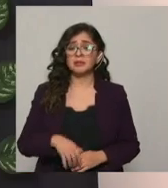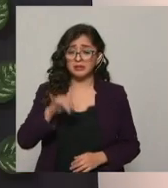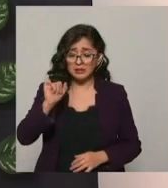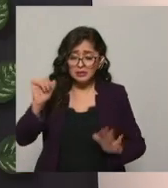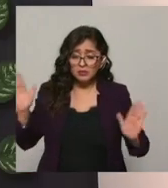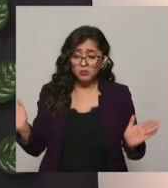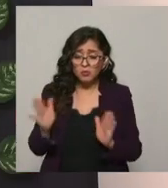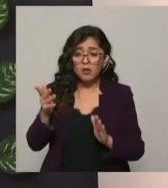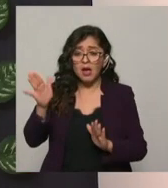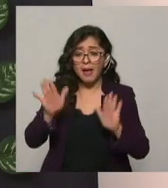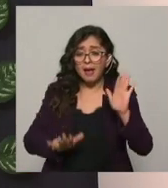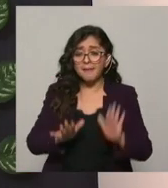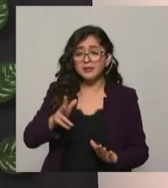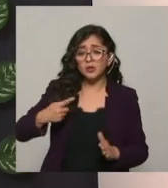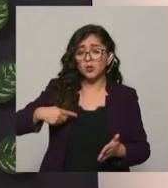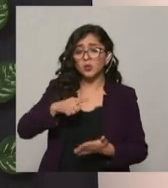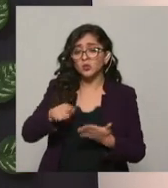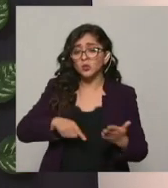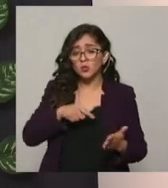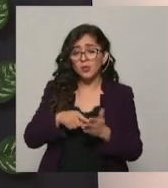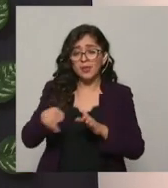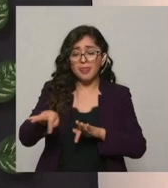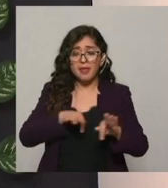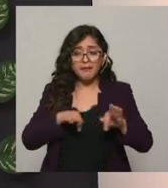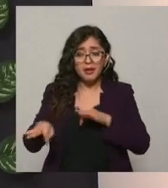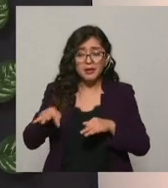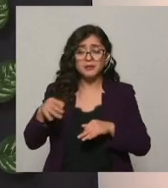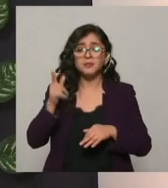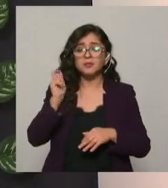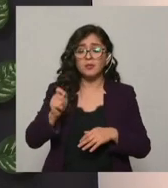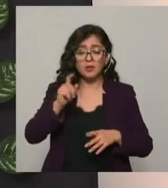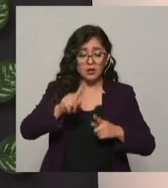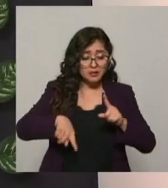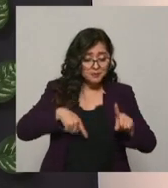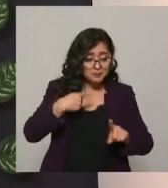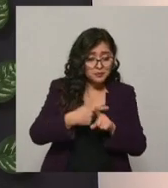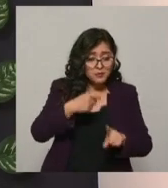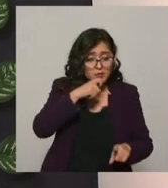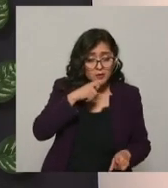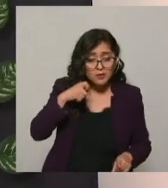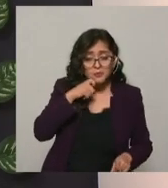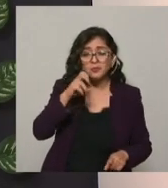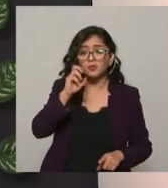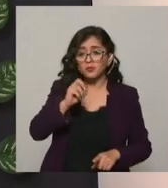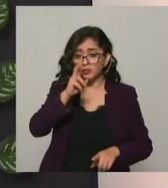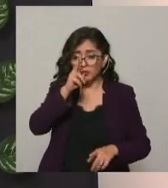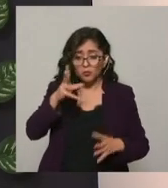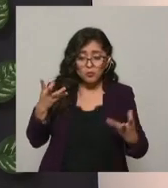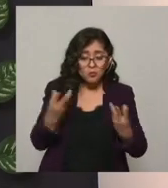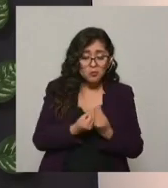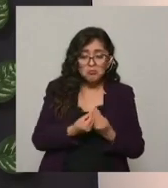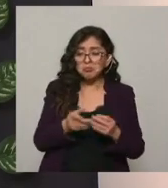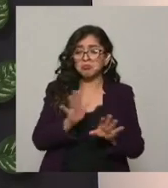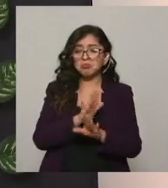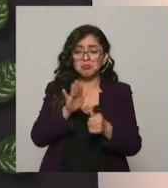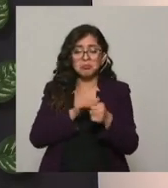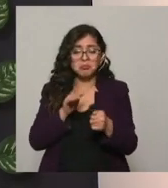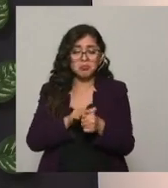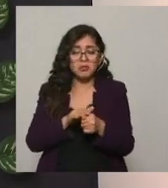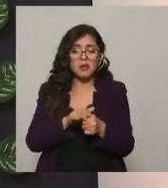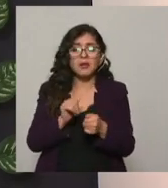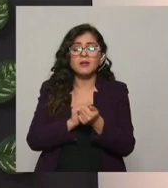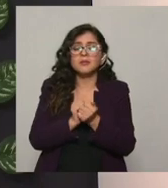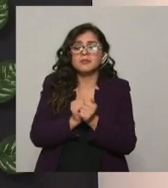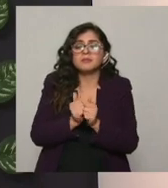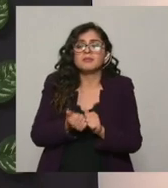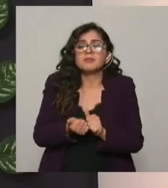violencia en espacios laborales, nunca ha llegado ni al acoso ni a la violación, al acoso sexual ni a la violación. Entonces, como que